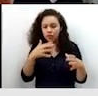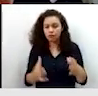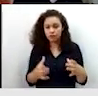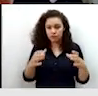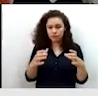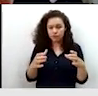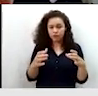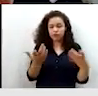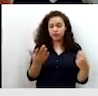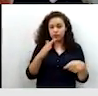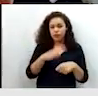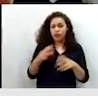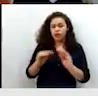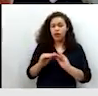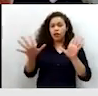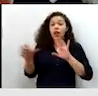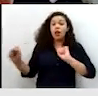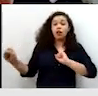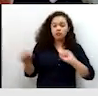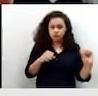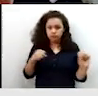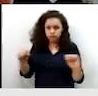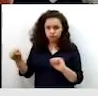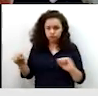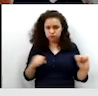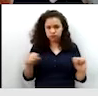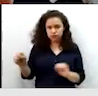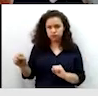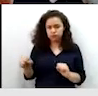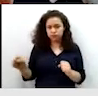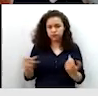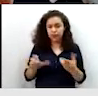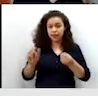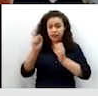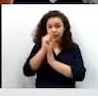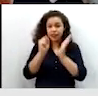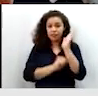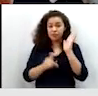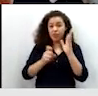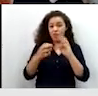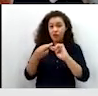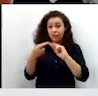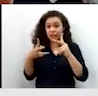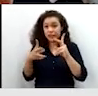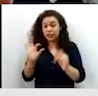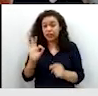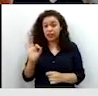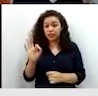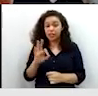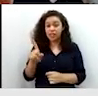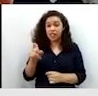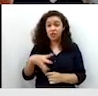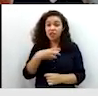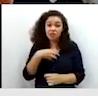un ejemplo claro sería en un sismo, que esta cisterna se fisuró y puede haber una filtración, pues, hasta de aguas residuales,